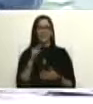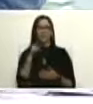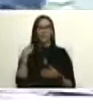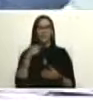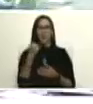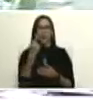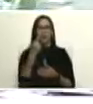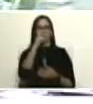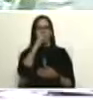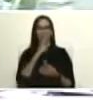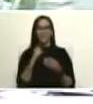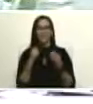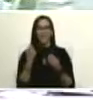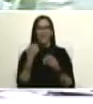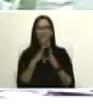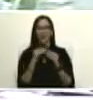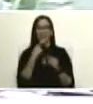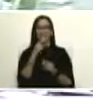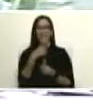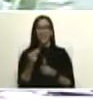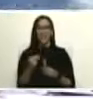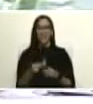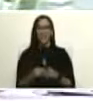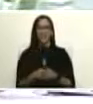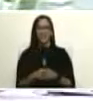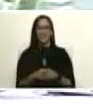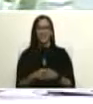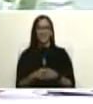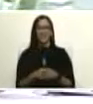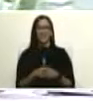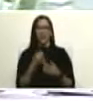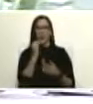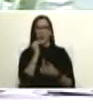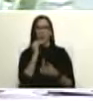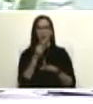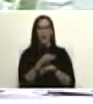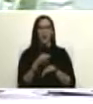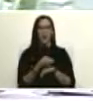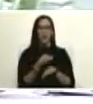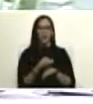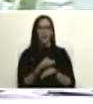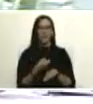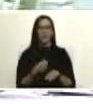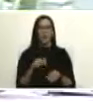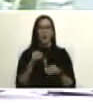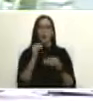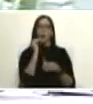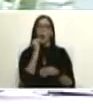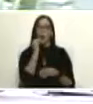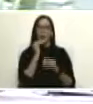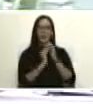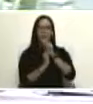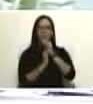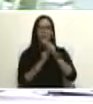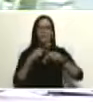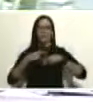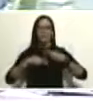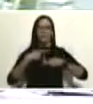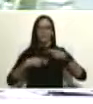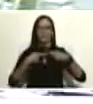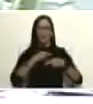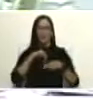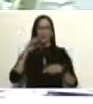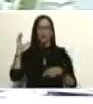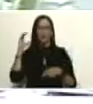11 años y a todos le dices que no. Aquí está el joven gobernador, joven líder revolucionario de nuestra